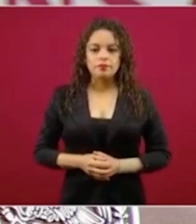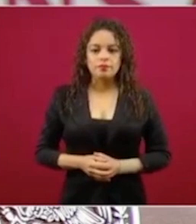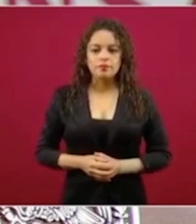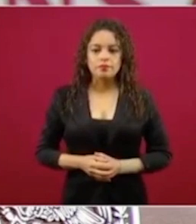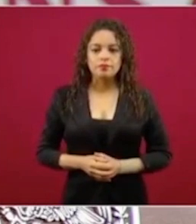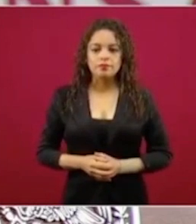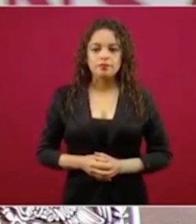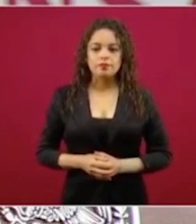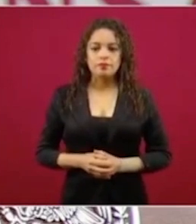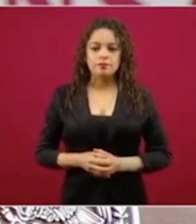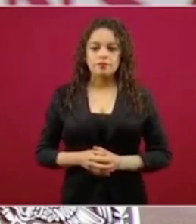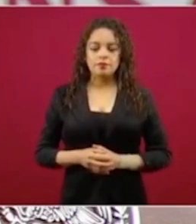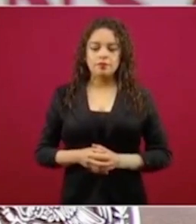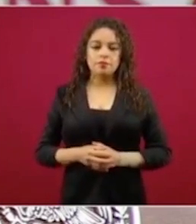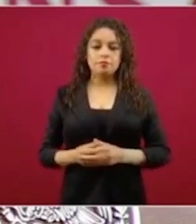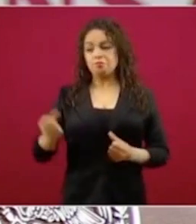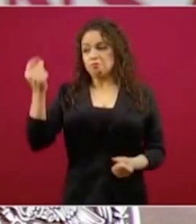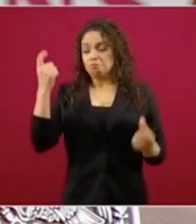piensan que